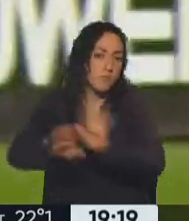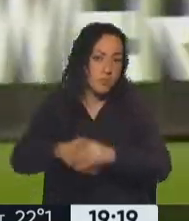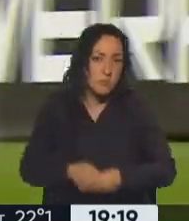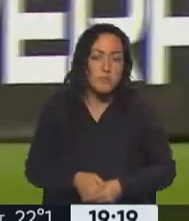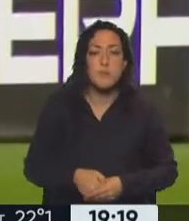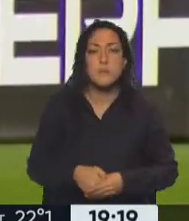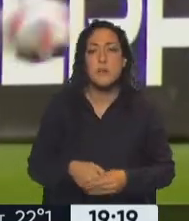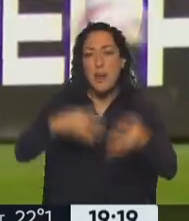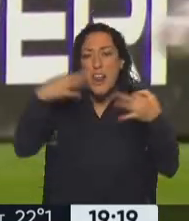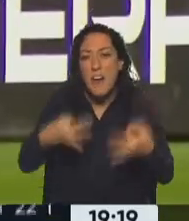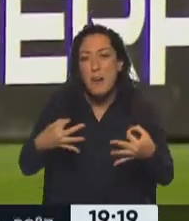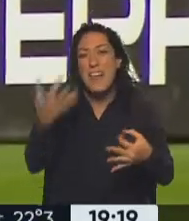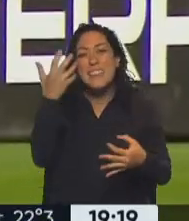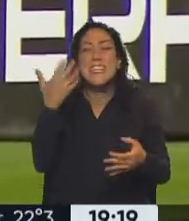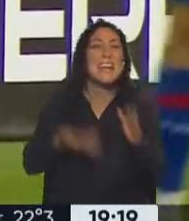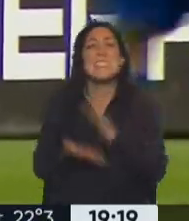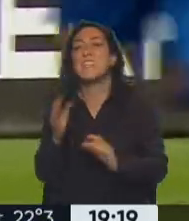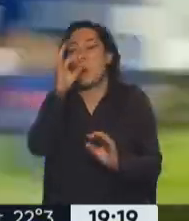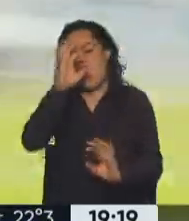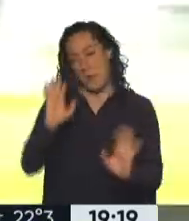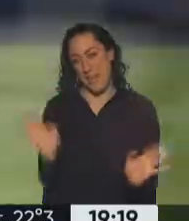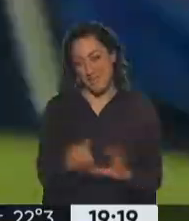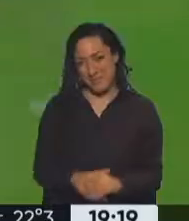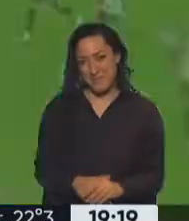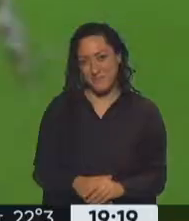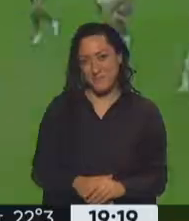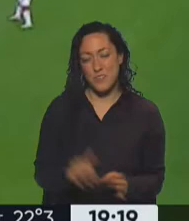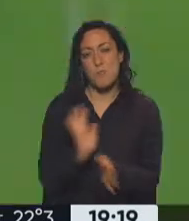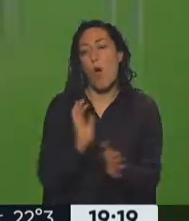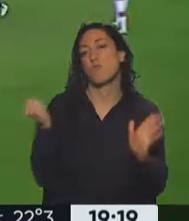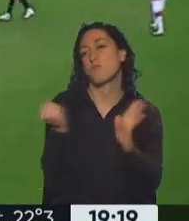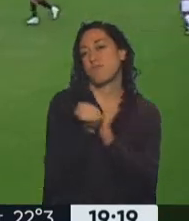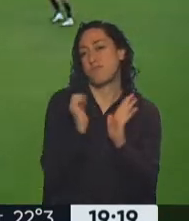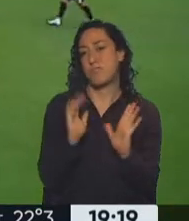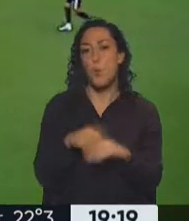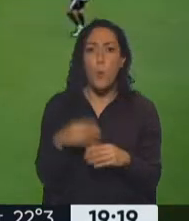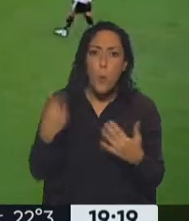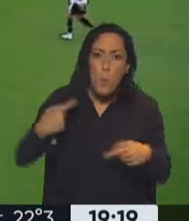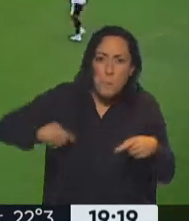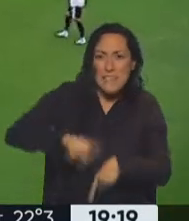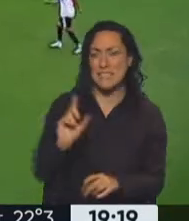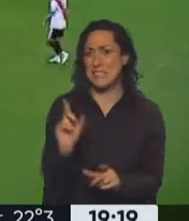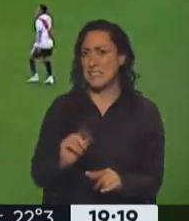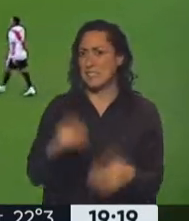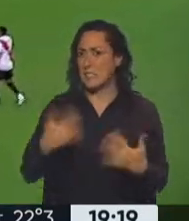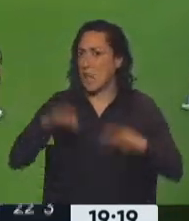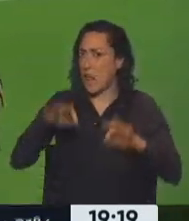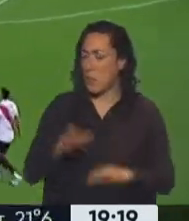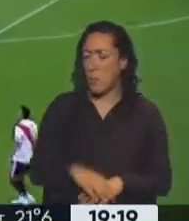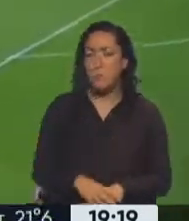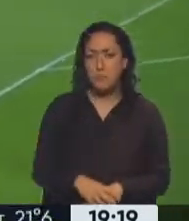no se va a ir nunca de Tigre. Es un símbolo, Galmarini, ¿no? Así que, qué patada, ¿eh? Se salvó para mí, ¿eh? Sí,